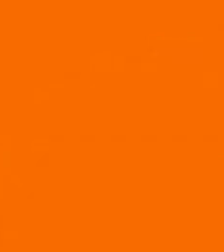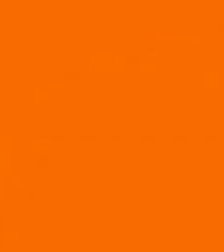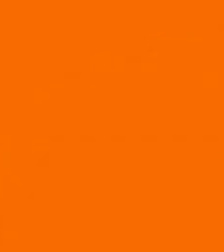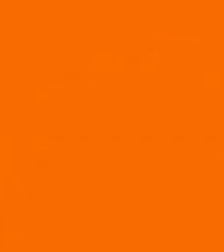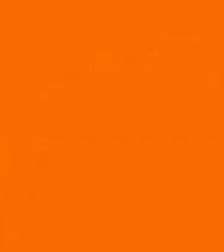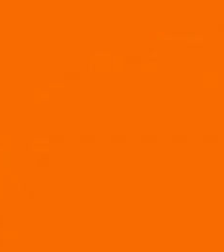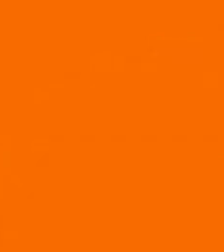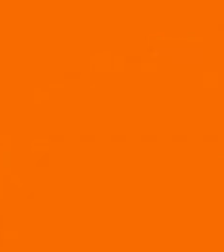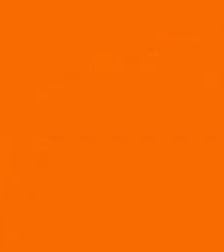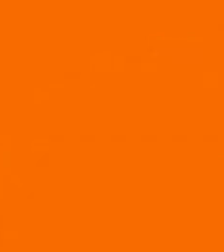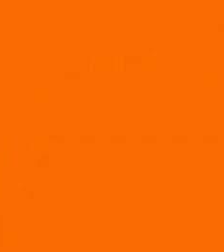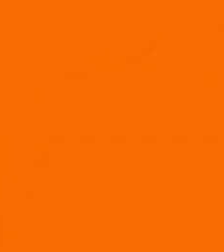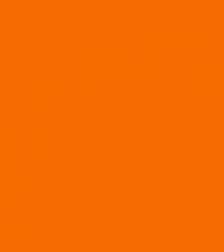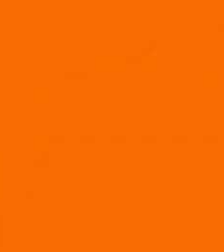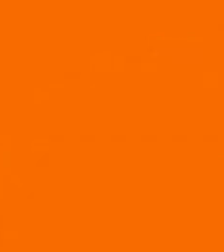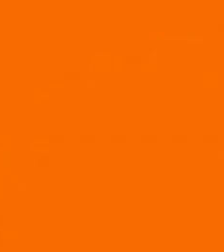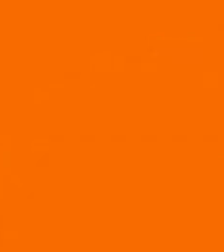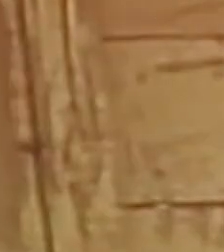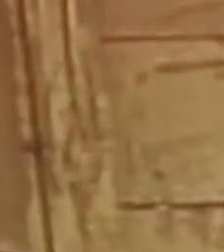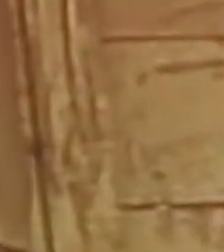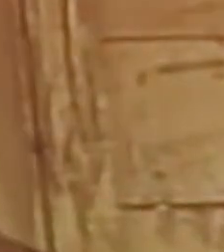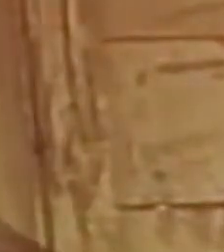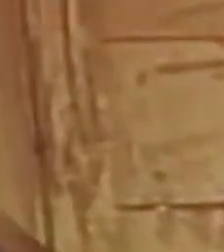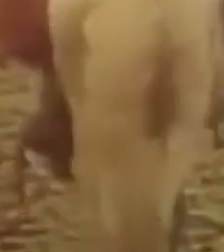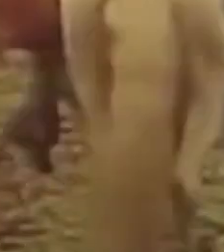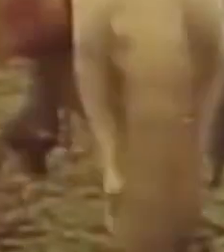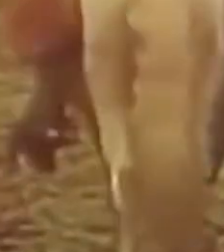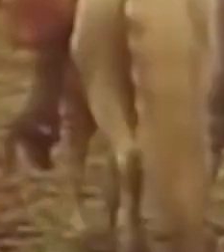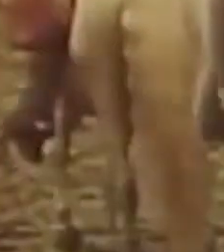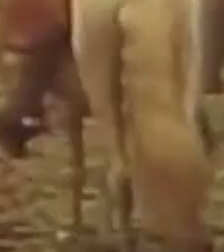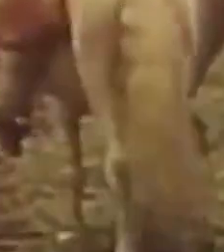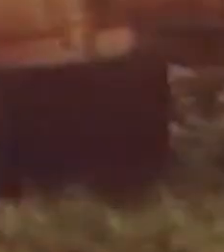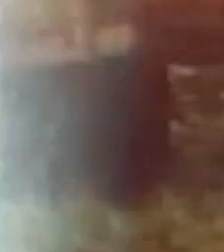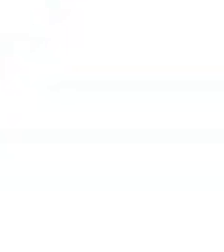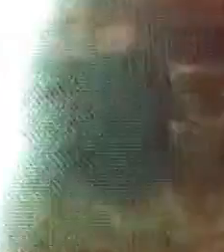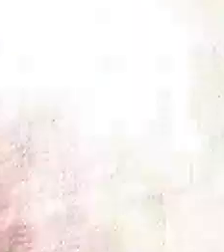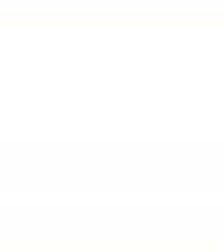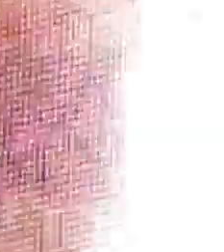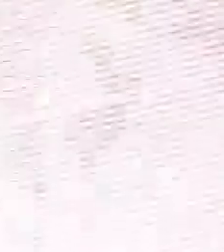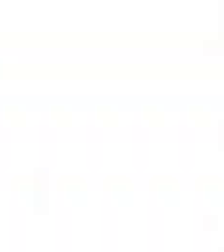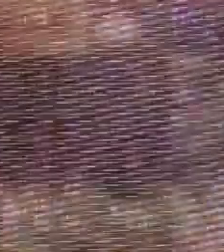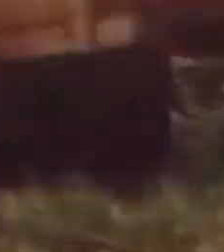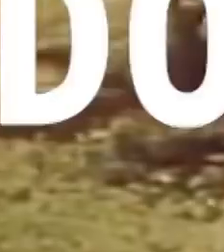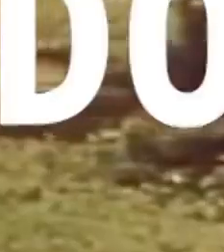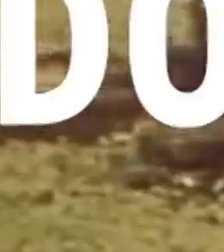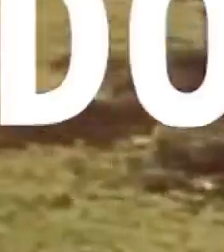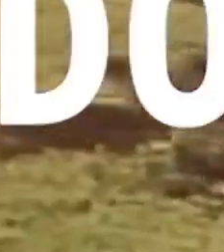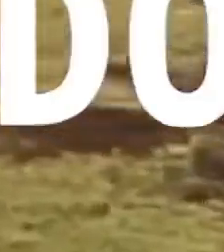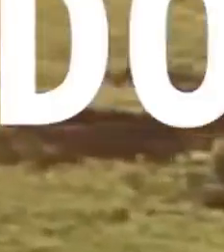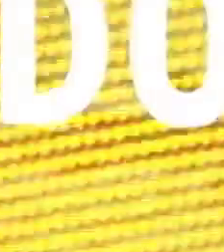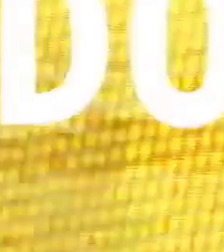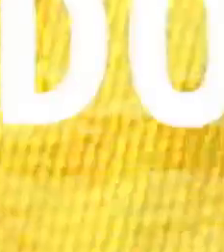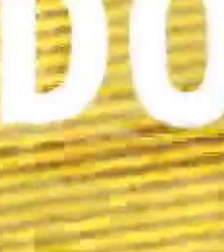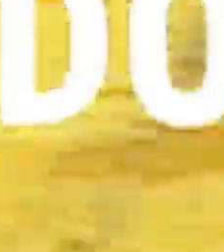4101-5910. Popular Pensiones, el asesor de su futuro. Esta semana disfrute de documentales sobre la obra del escritor Fabián